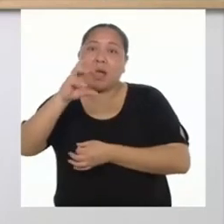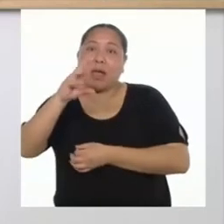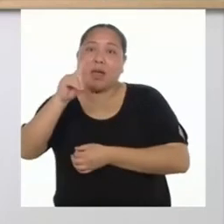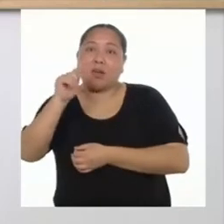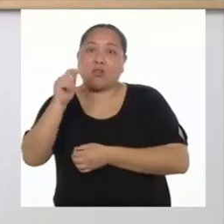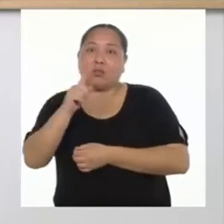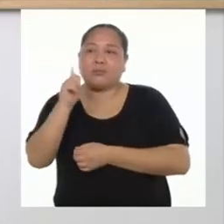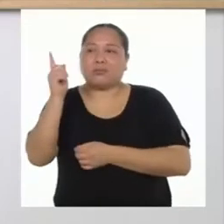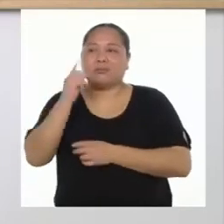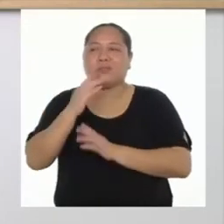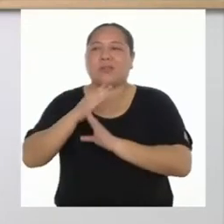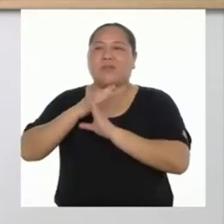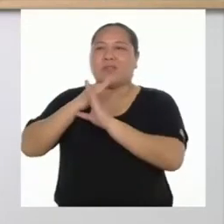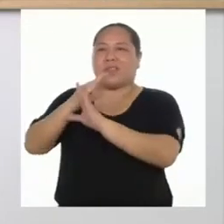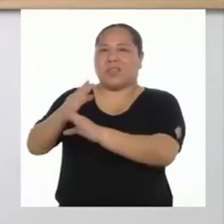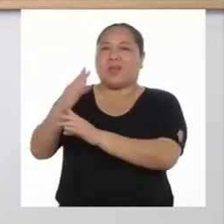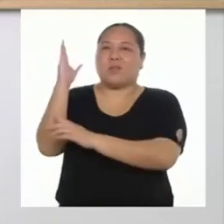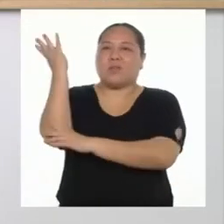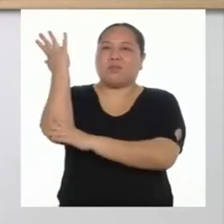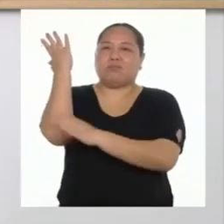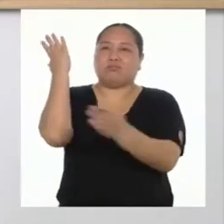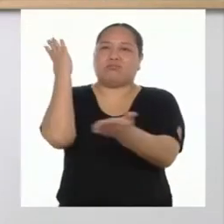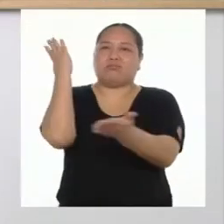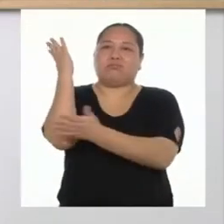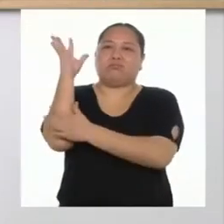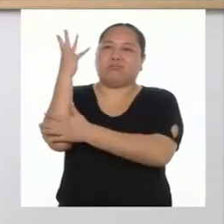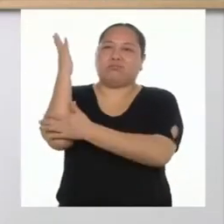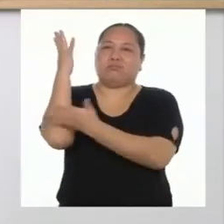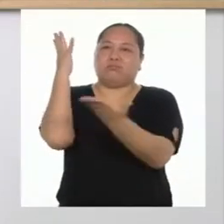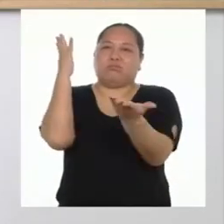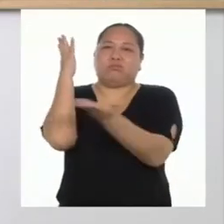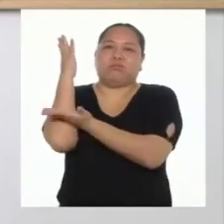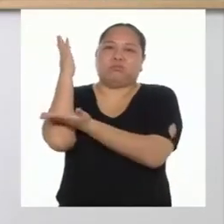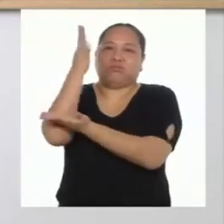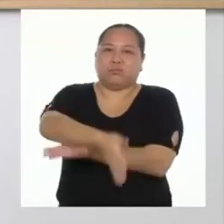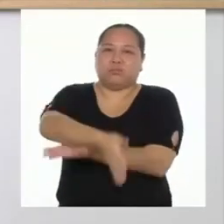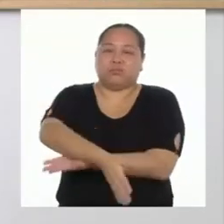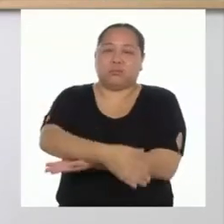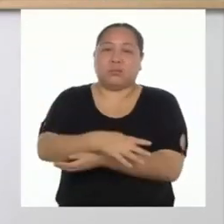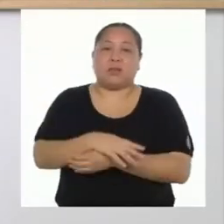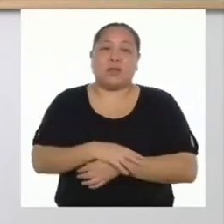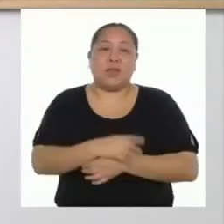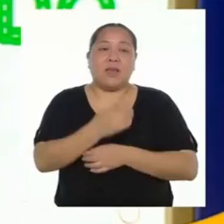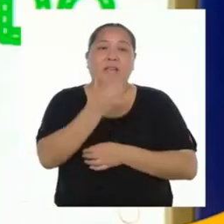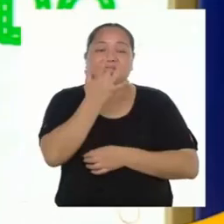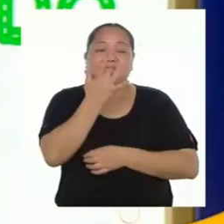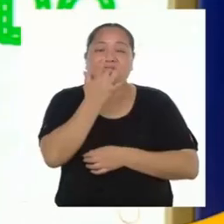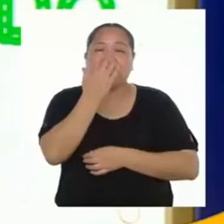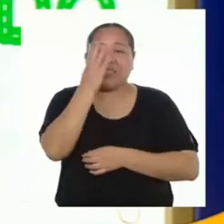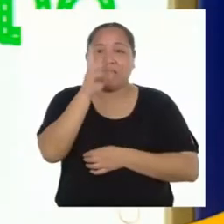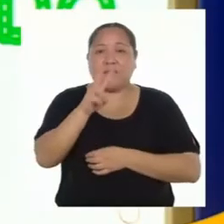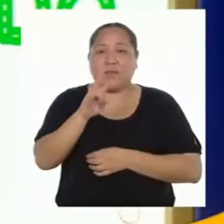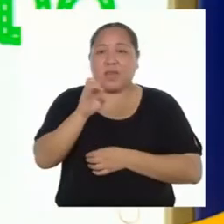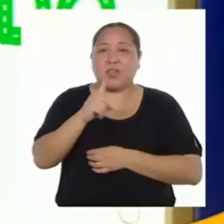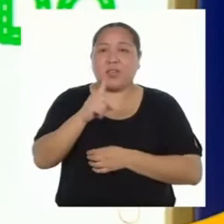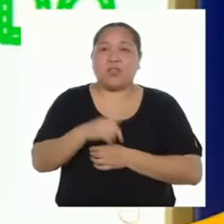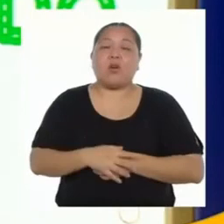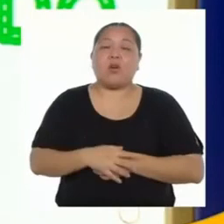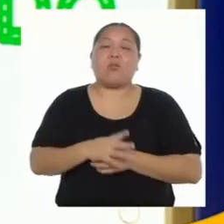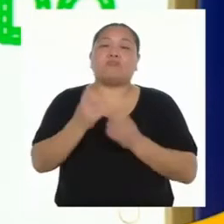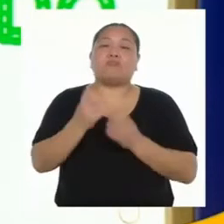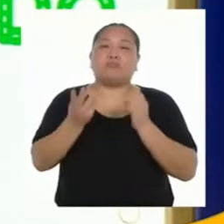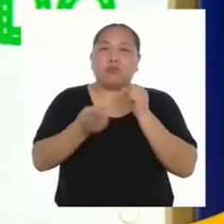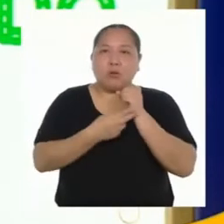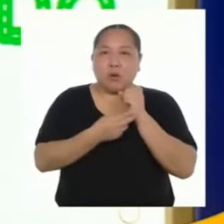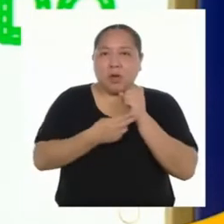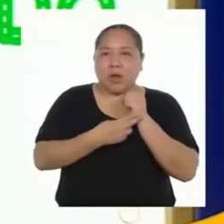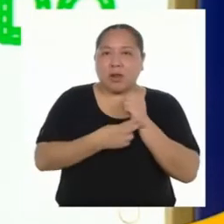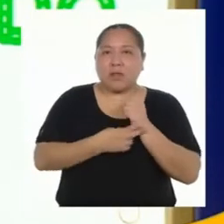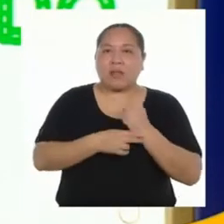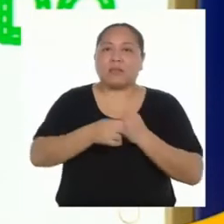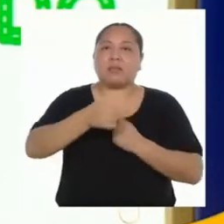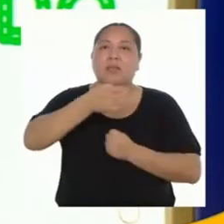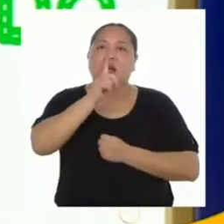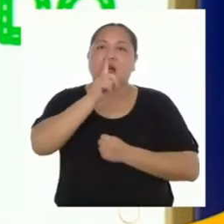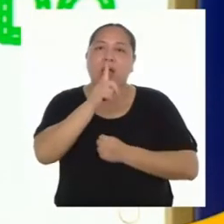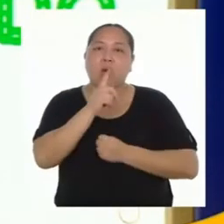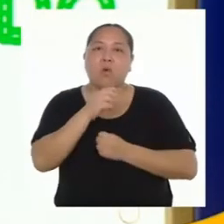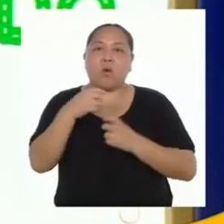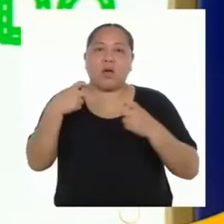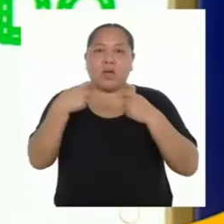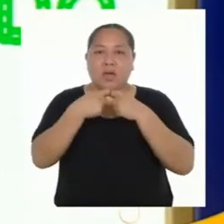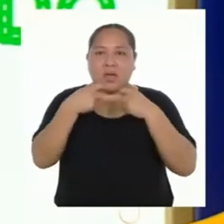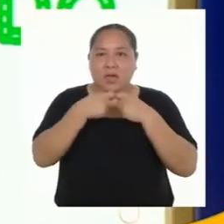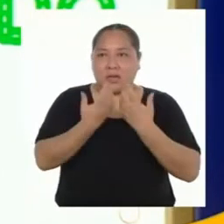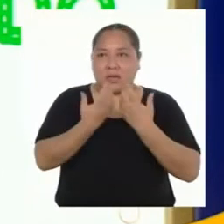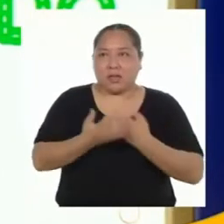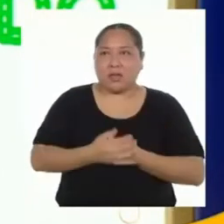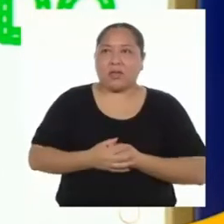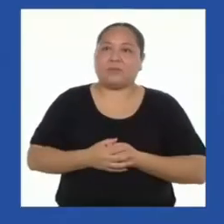la tala de árboles. Al reciclar vidrio, se ahorra en agua y energía. Tenemos una última pregunta de Jeffrey, de la